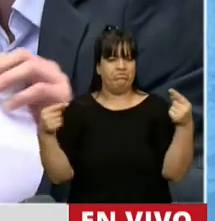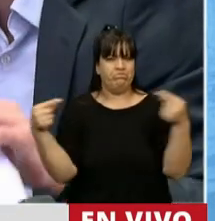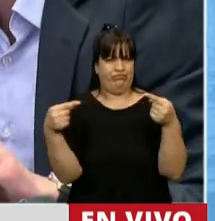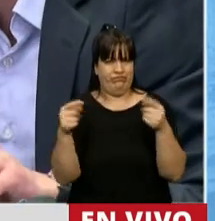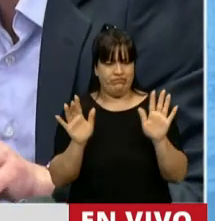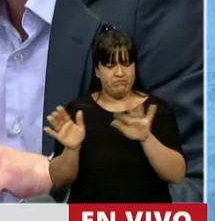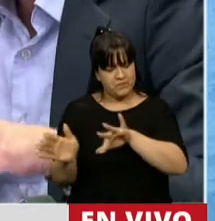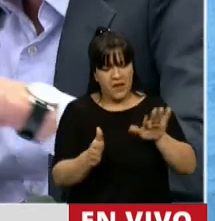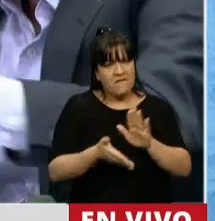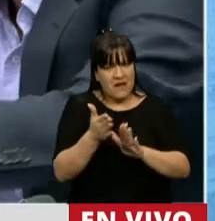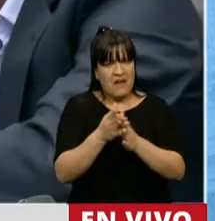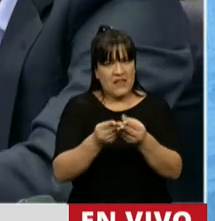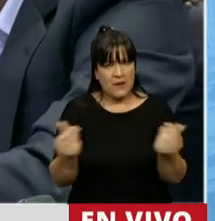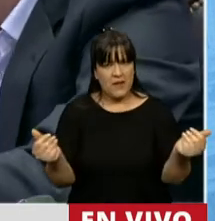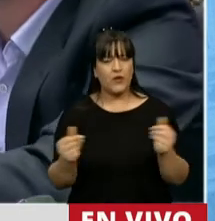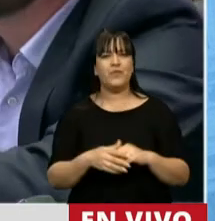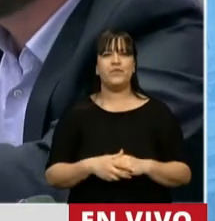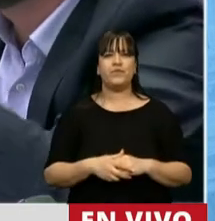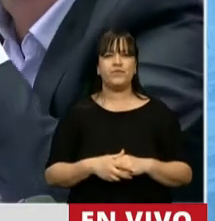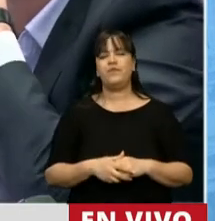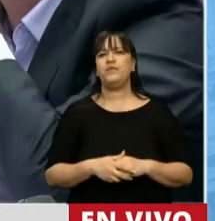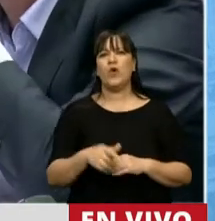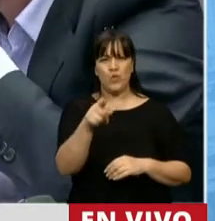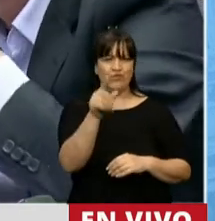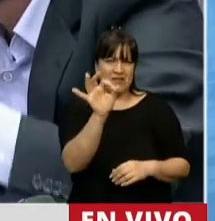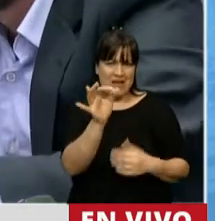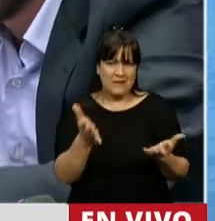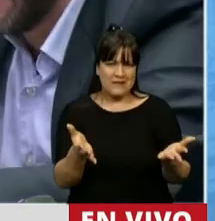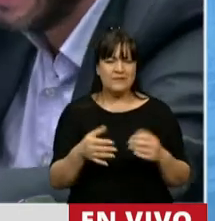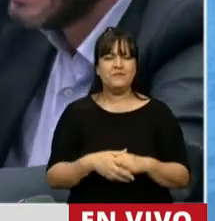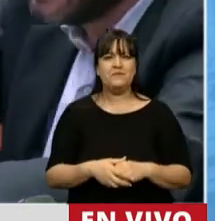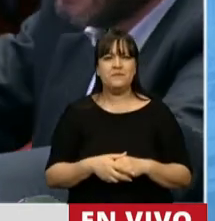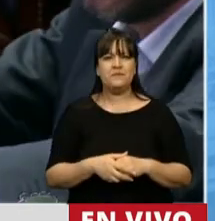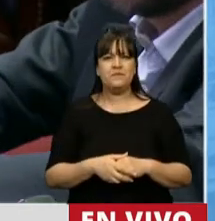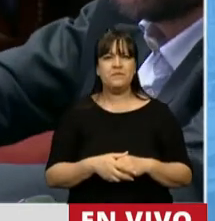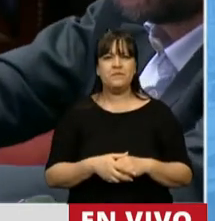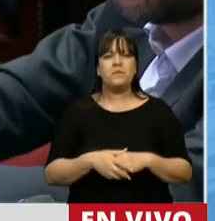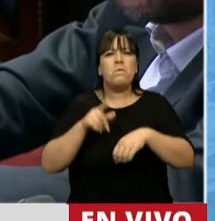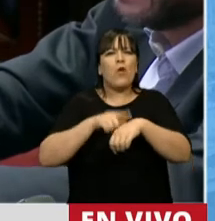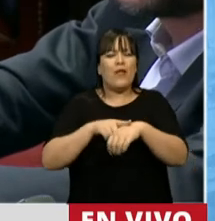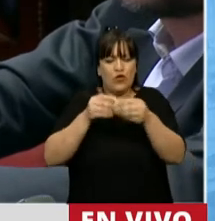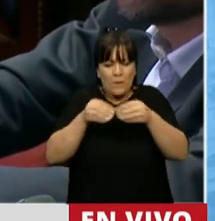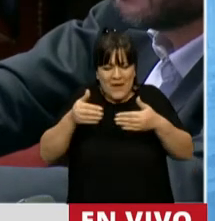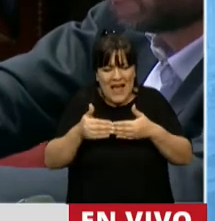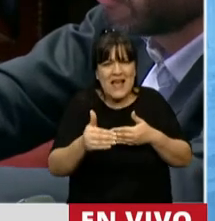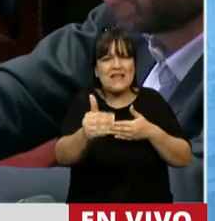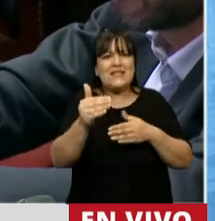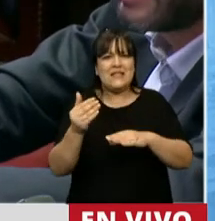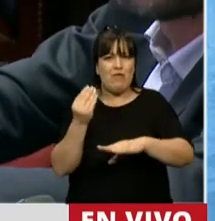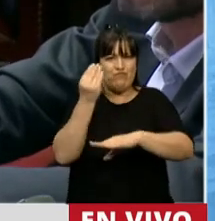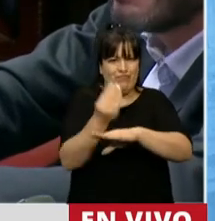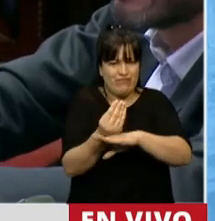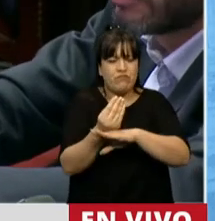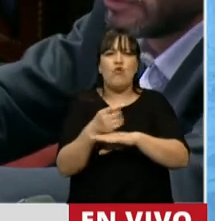Y para ir cerrando, como usted sabe, desde el inicio de las gestiones